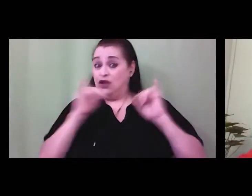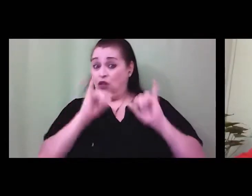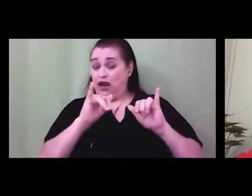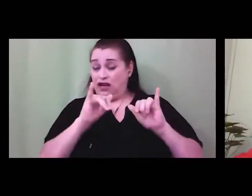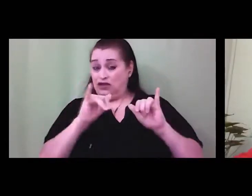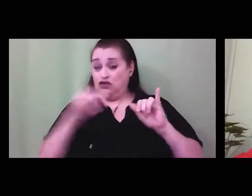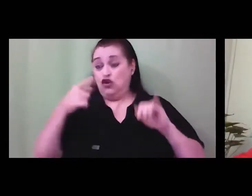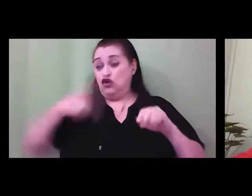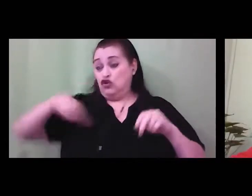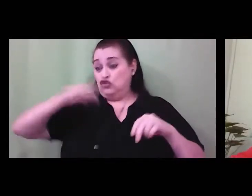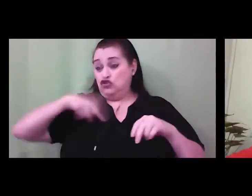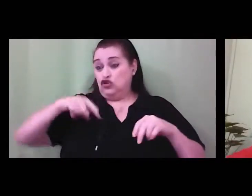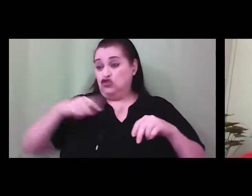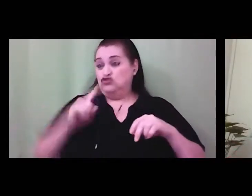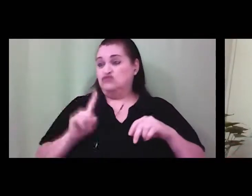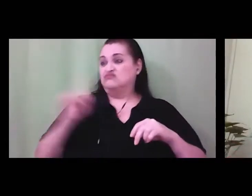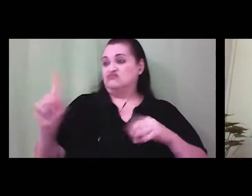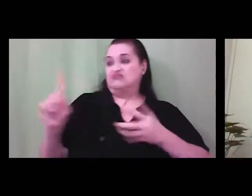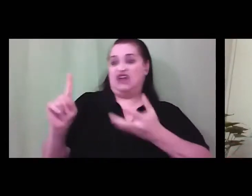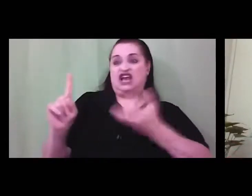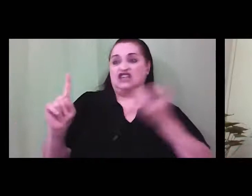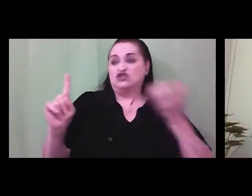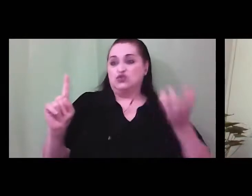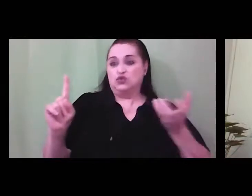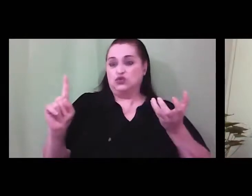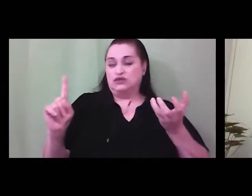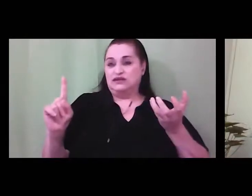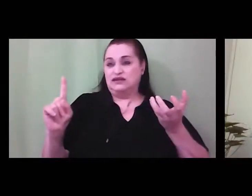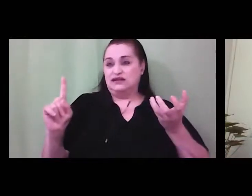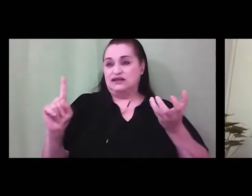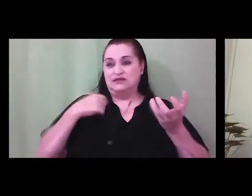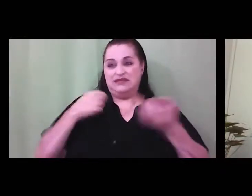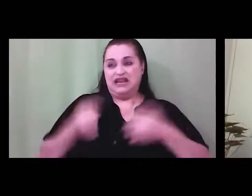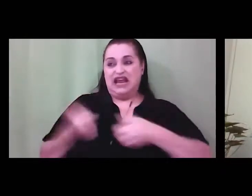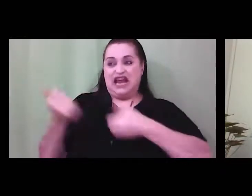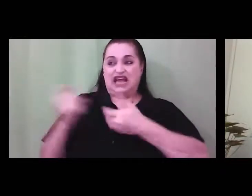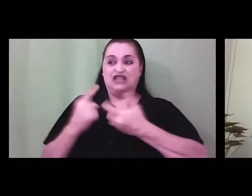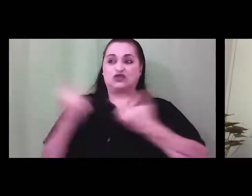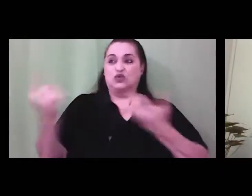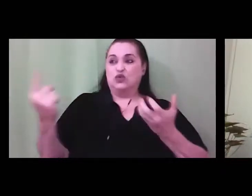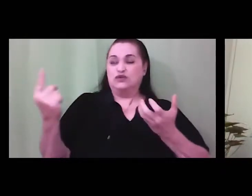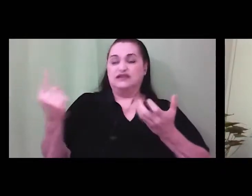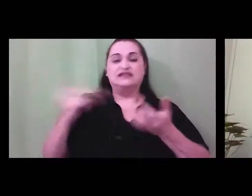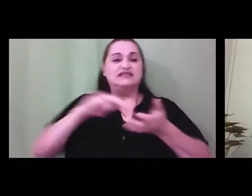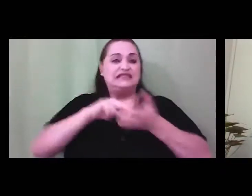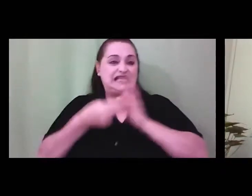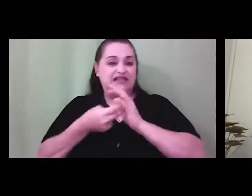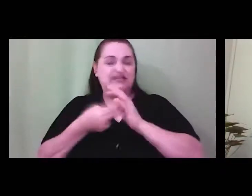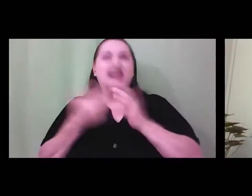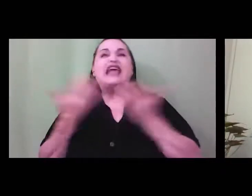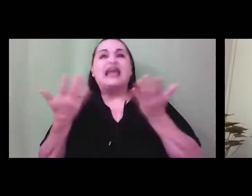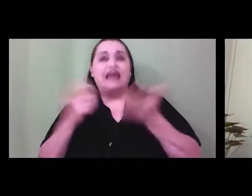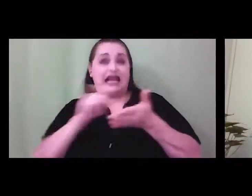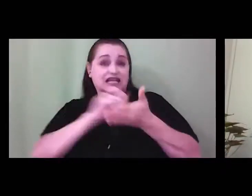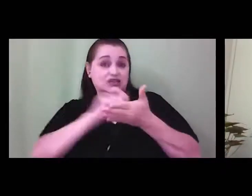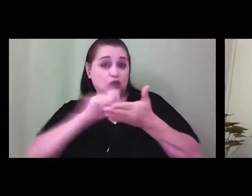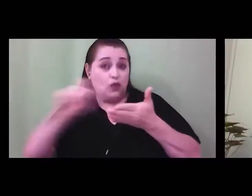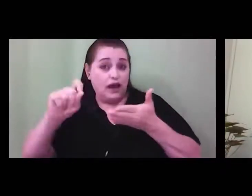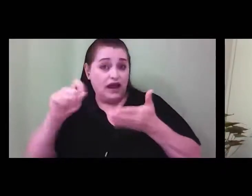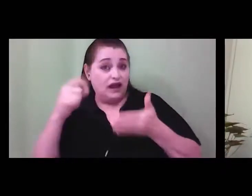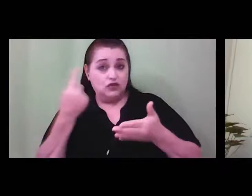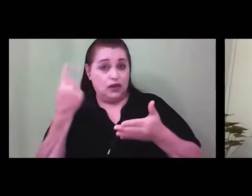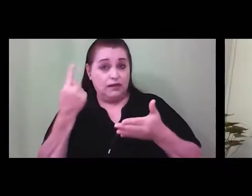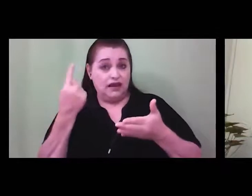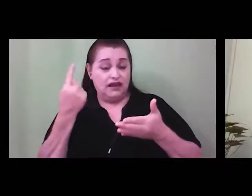cuando somos excluidos, ¿de qué estamos excluidos? ¿De una escuela solamente? ¿De